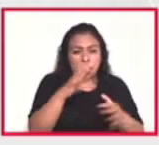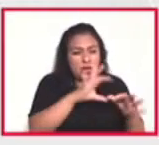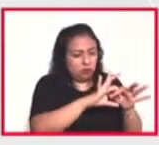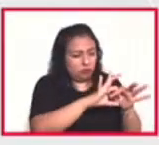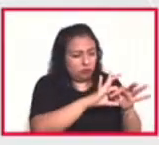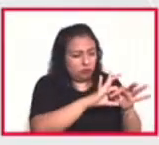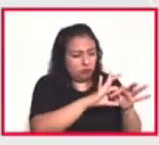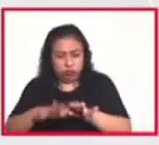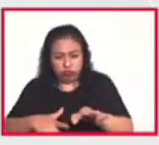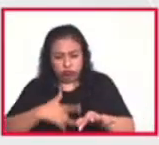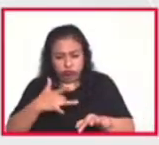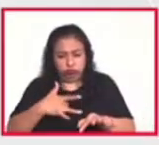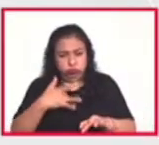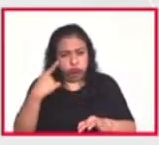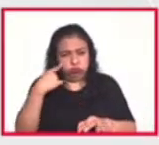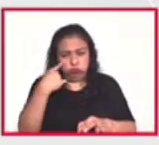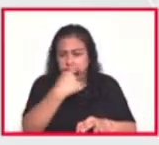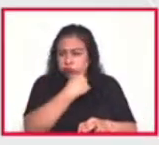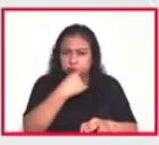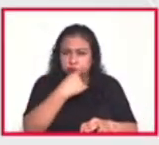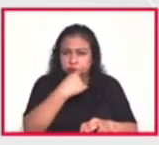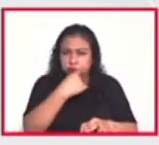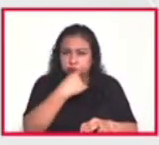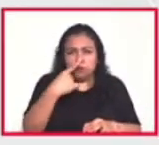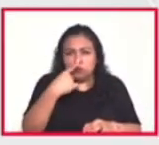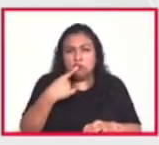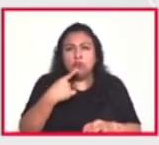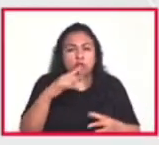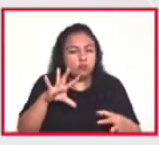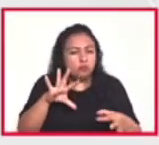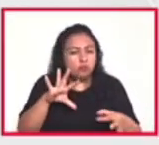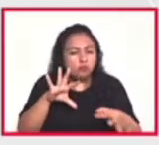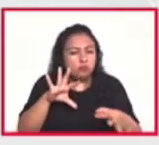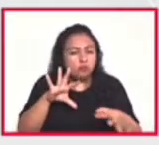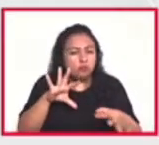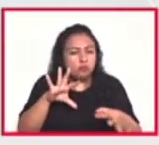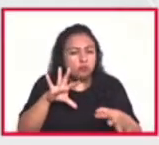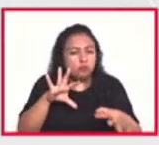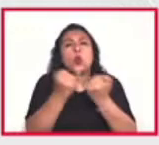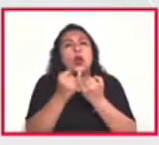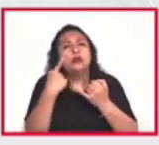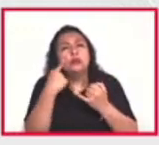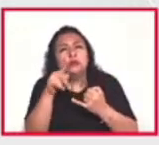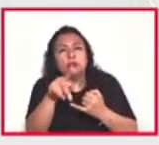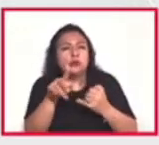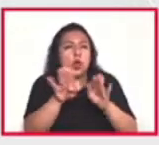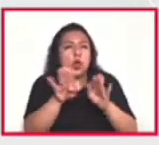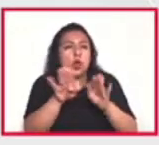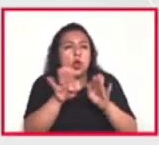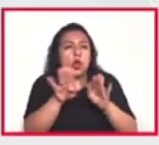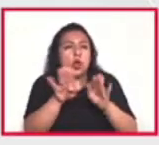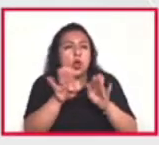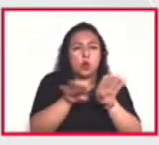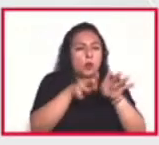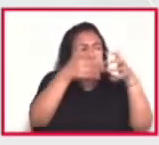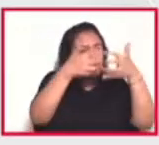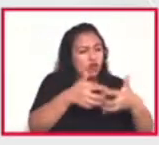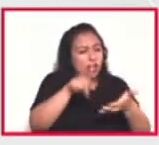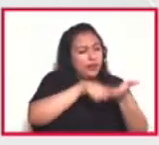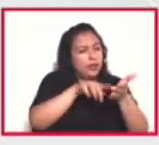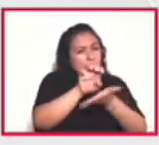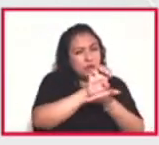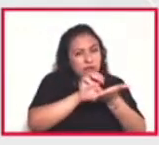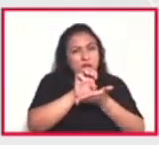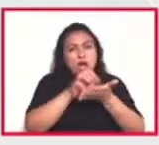sensoriales con el espectador, al tiempo que traza con su discurso audiovisual un paralelismo entre la mecánica escénica y los mecanismos